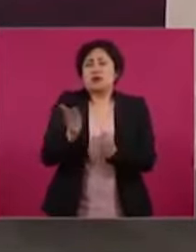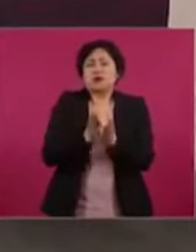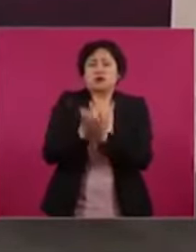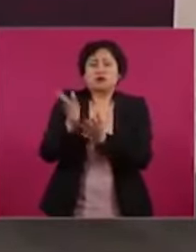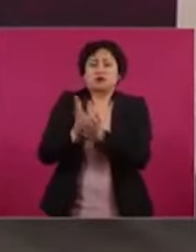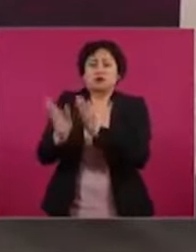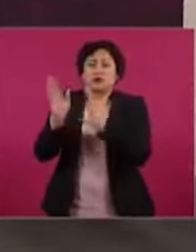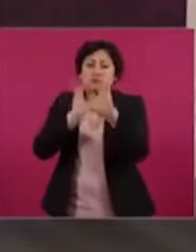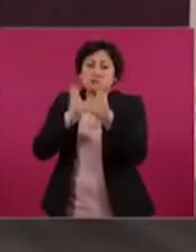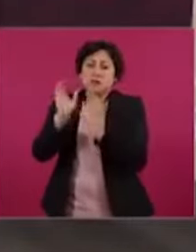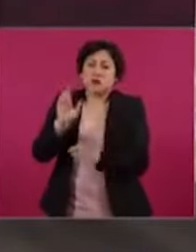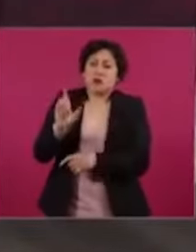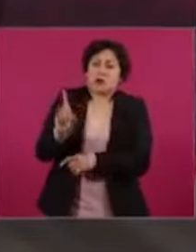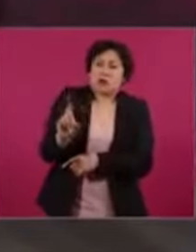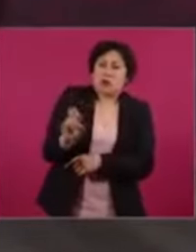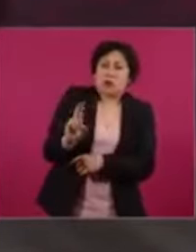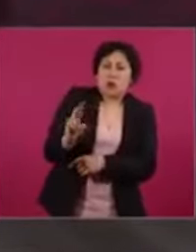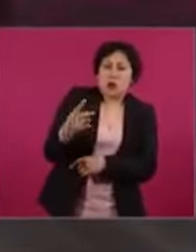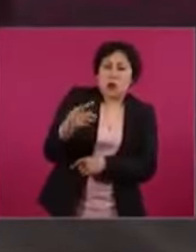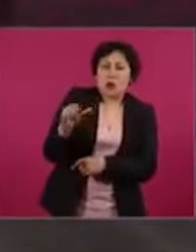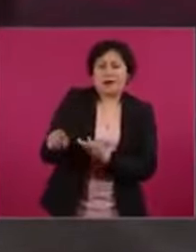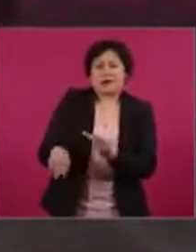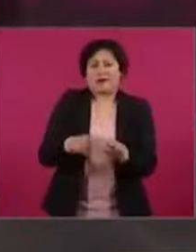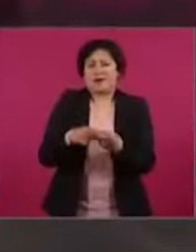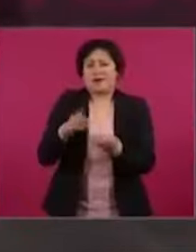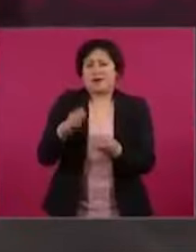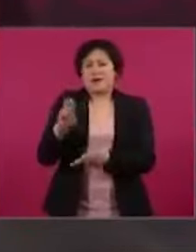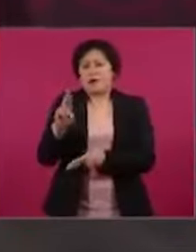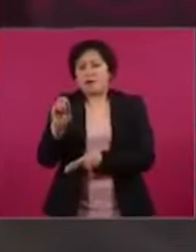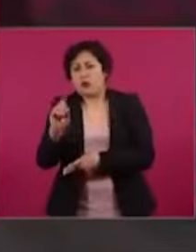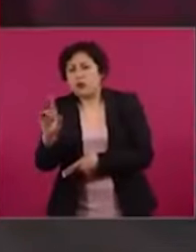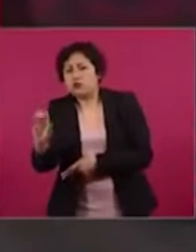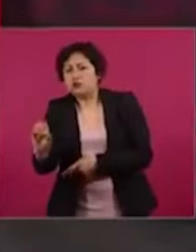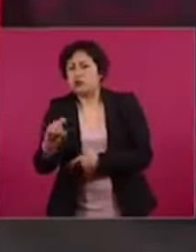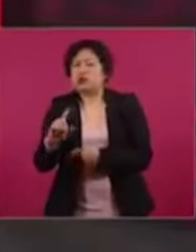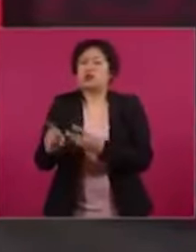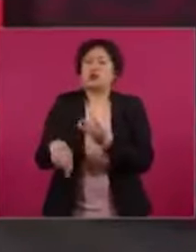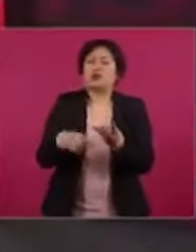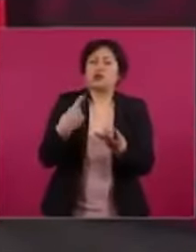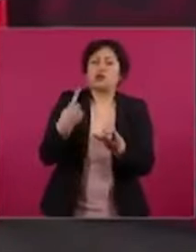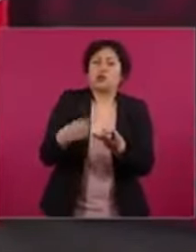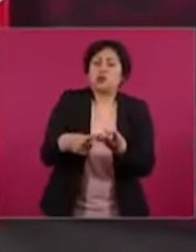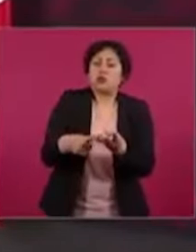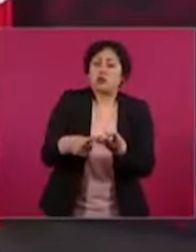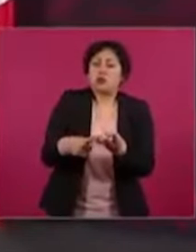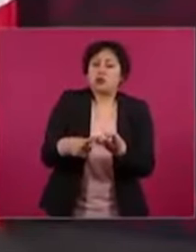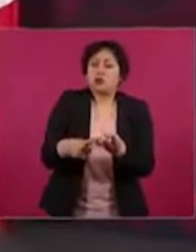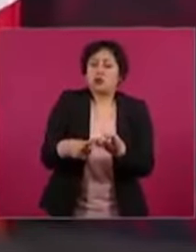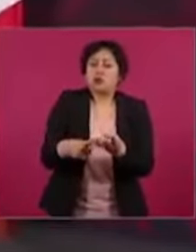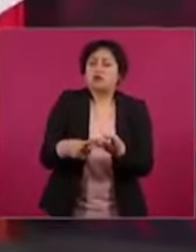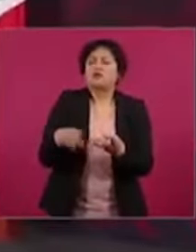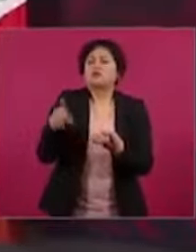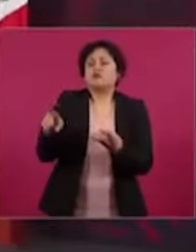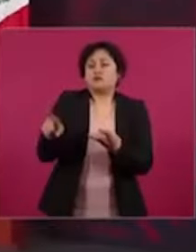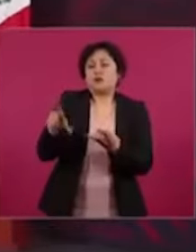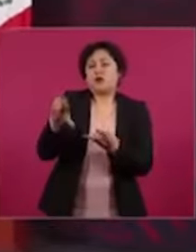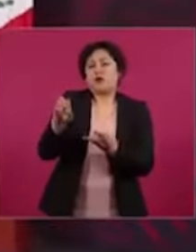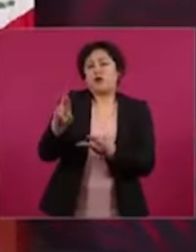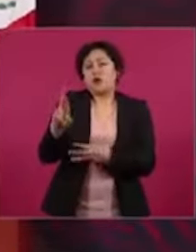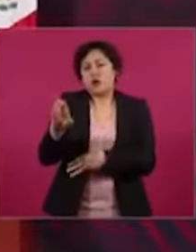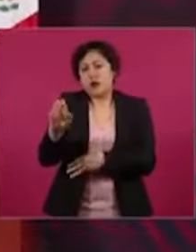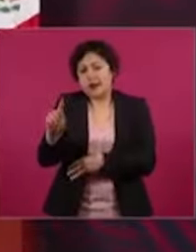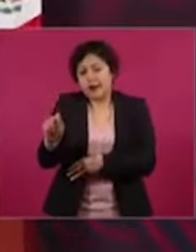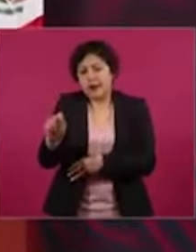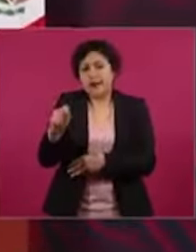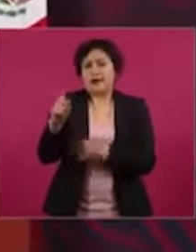simplemente se saltó o no dio un paso correcto a la hora de quitarle los accesos a una persona que ya no trabaja en presidencia de la República, que